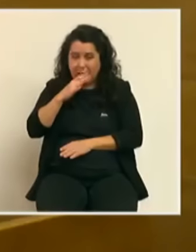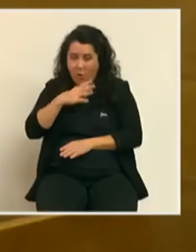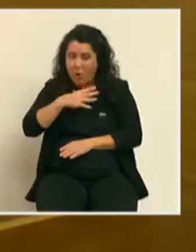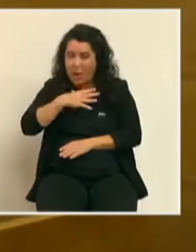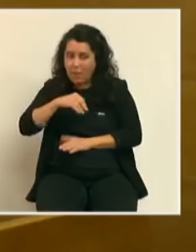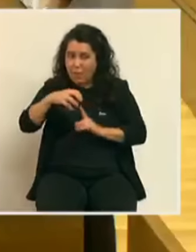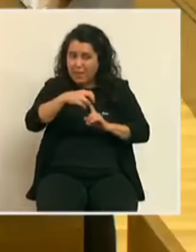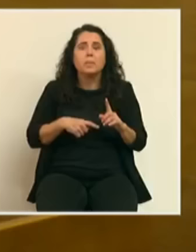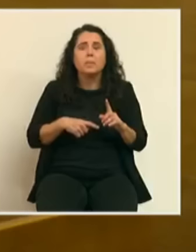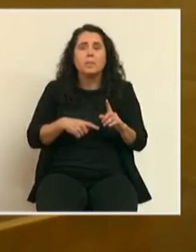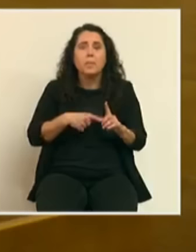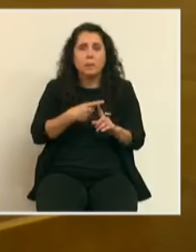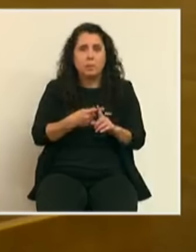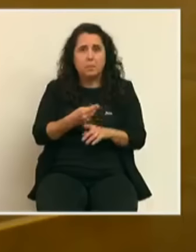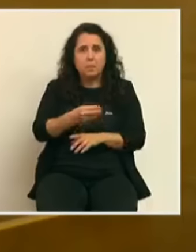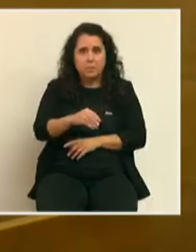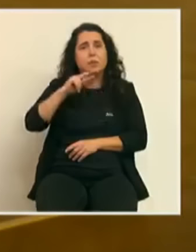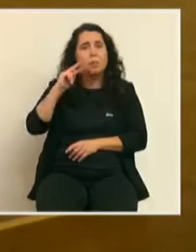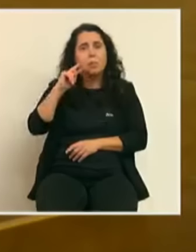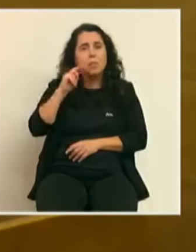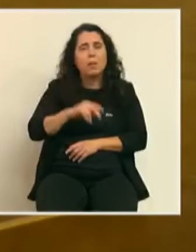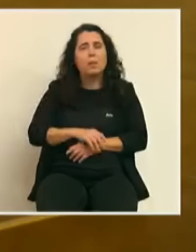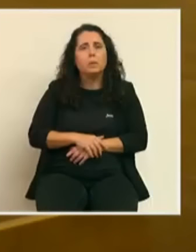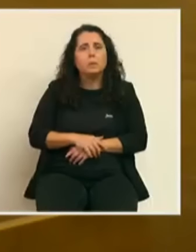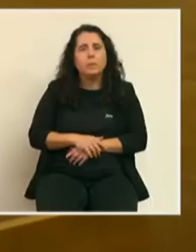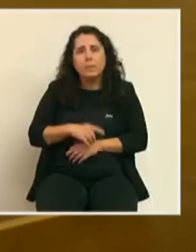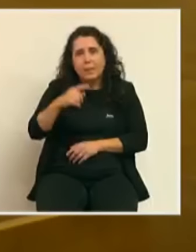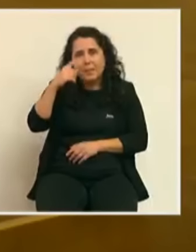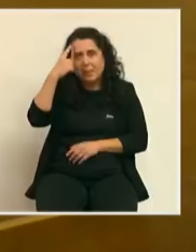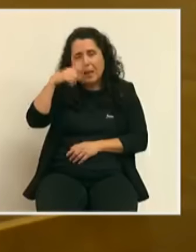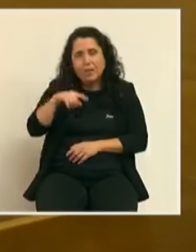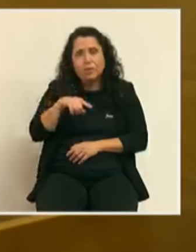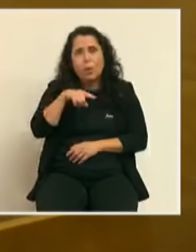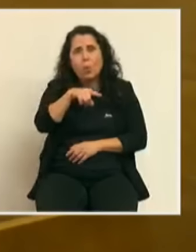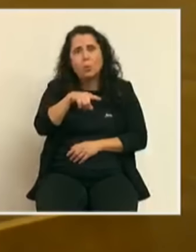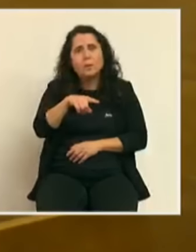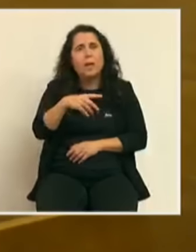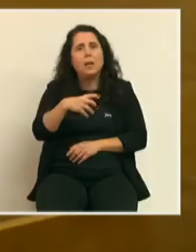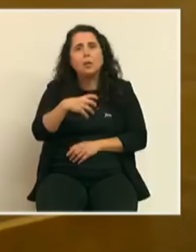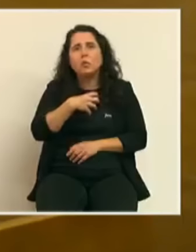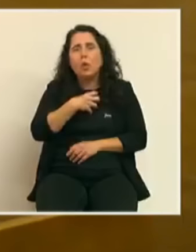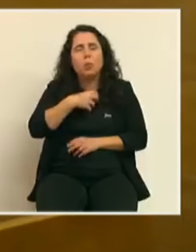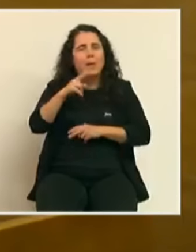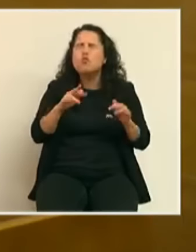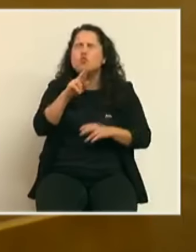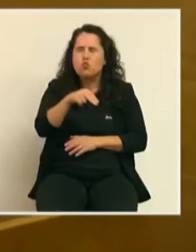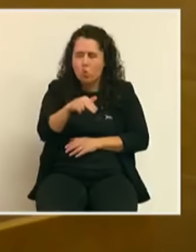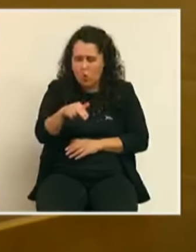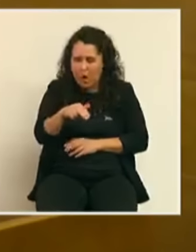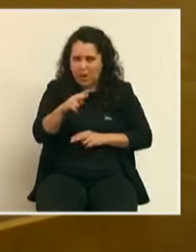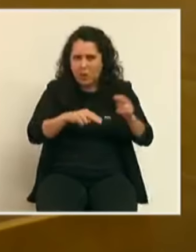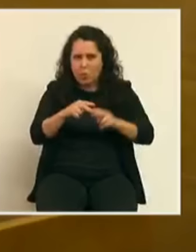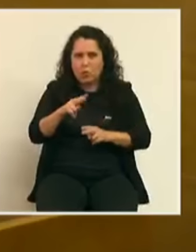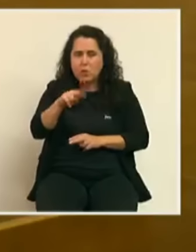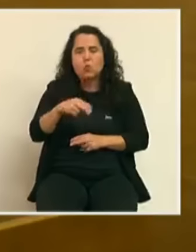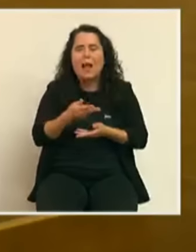liderar la reconstrucción? Señor Mazón, ¿sabes lo que usted no podrá reconstruir mai? Es